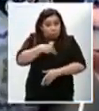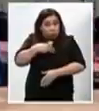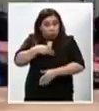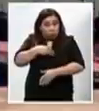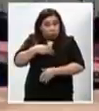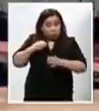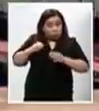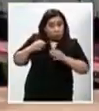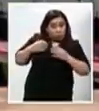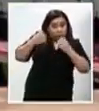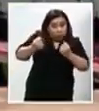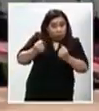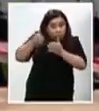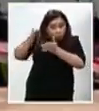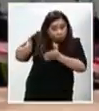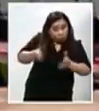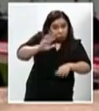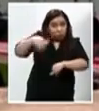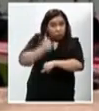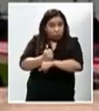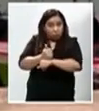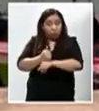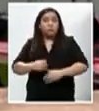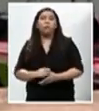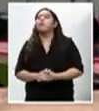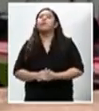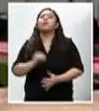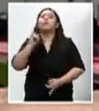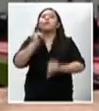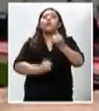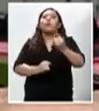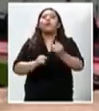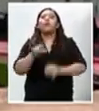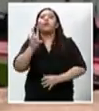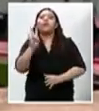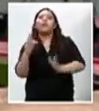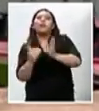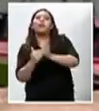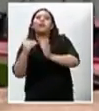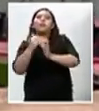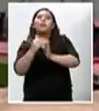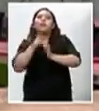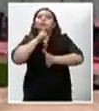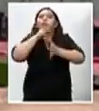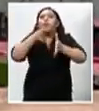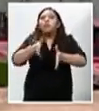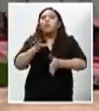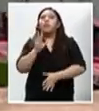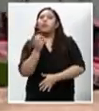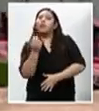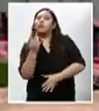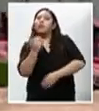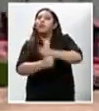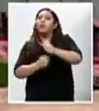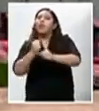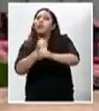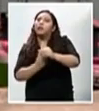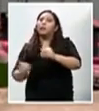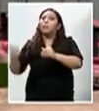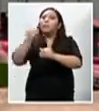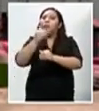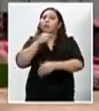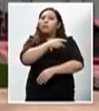establecido. Vamos a continuar hasta llegar al último de los 7 millones de compatriotas mayores de 12 años